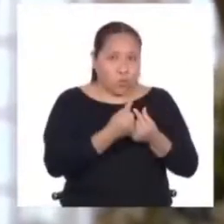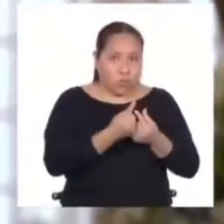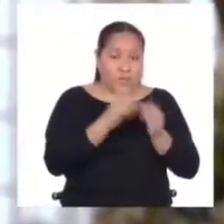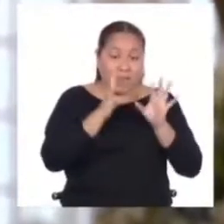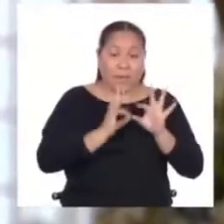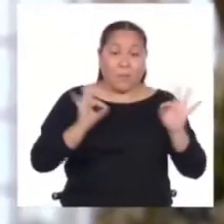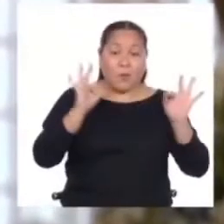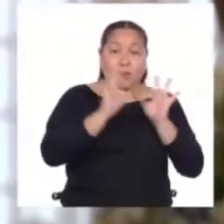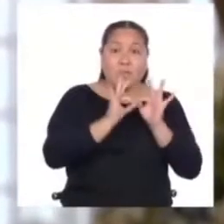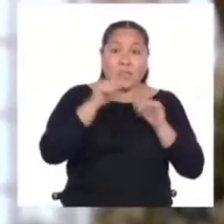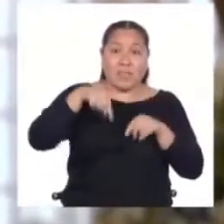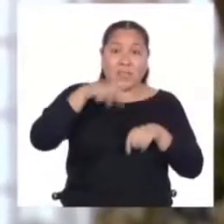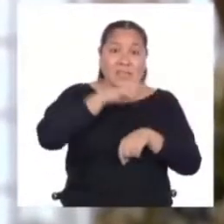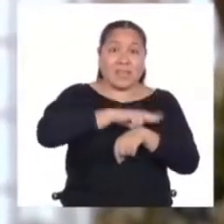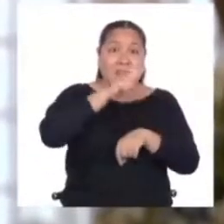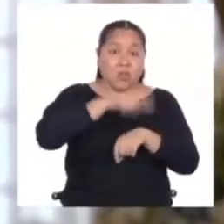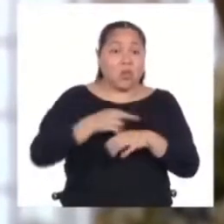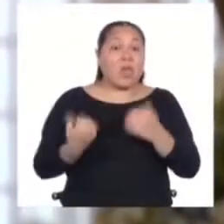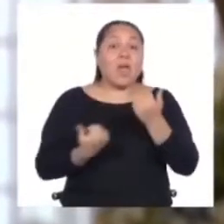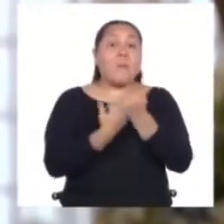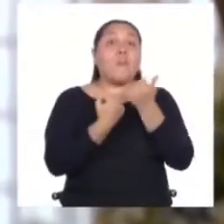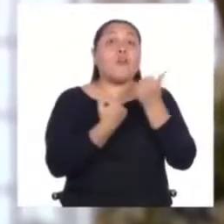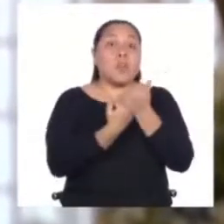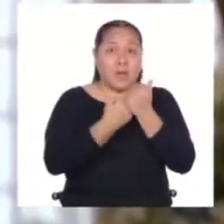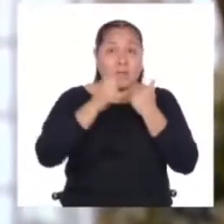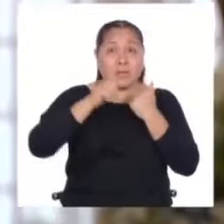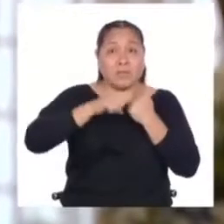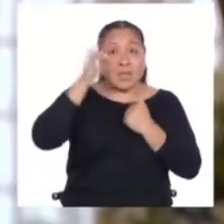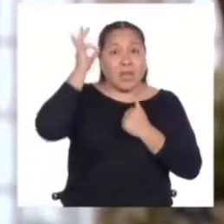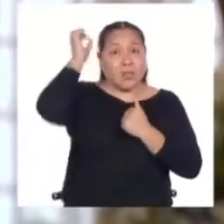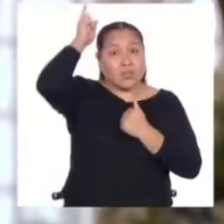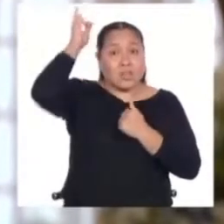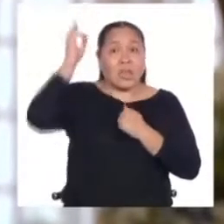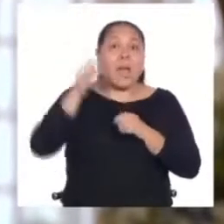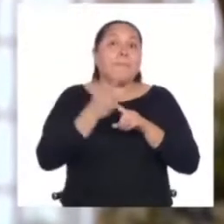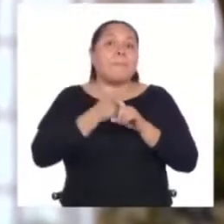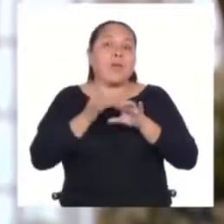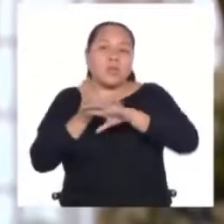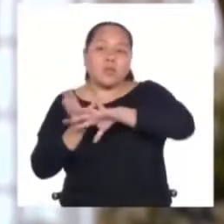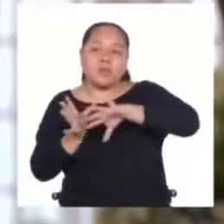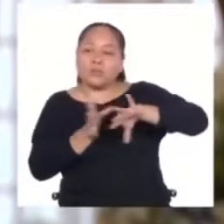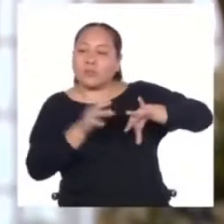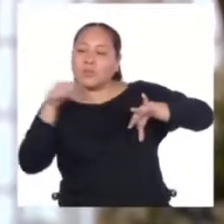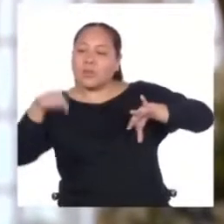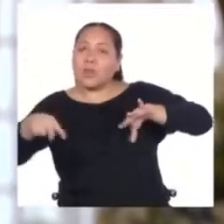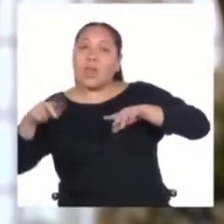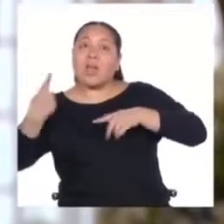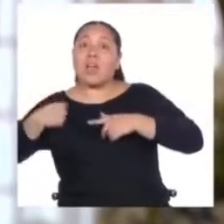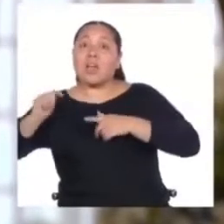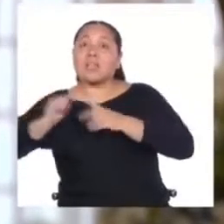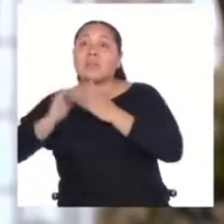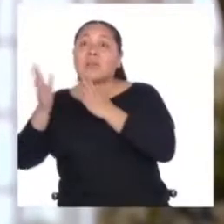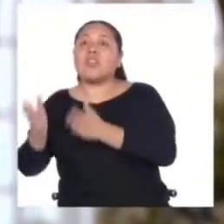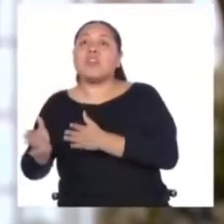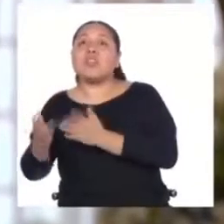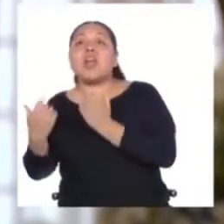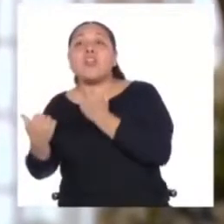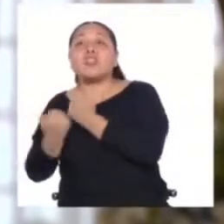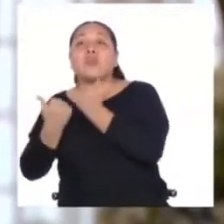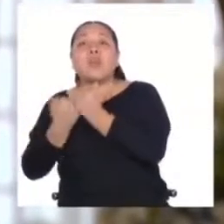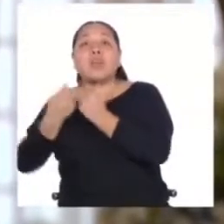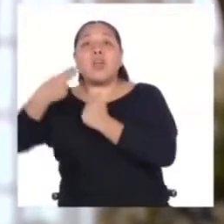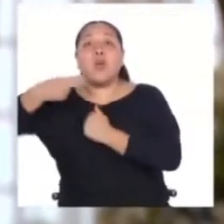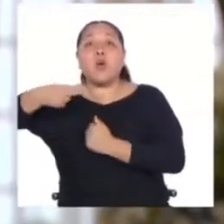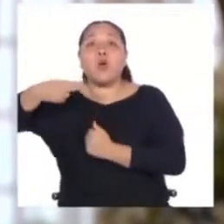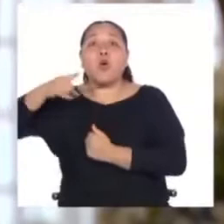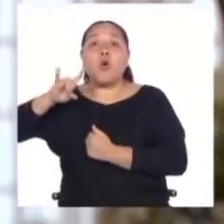región que apoyaban a los incas, pero también al lado de los españoles estaban los huancas, que apoyaron más bien a